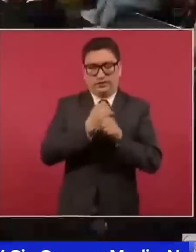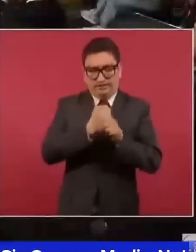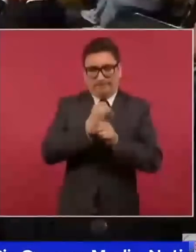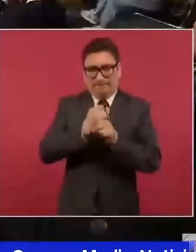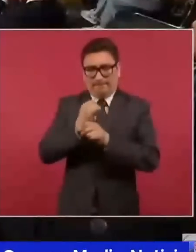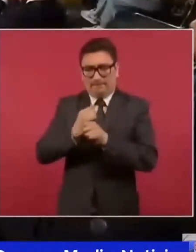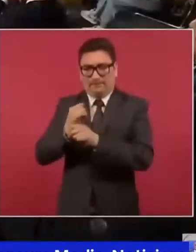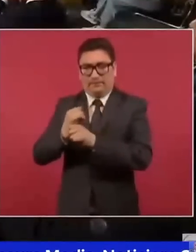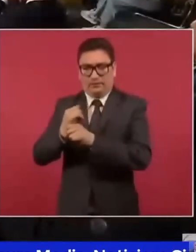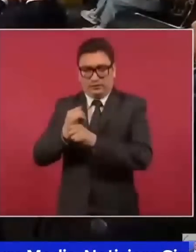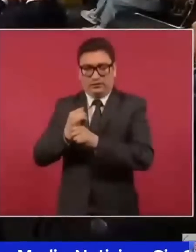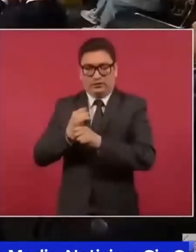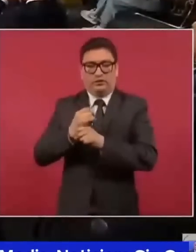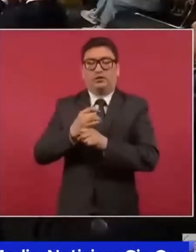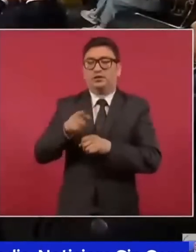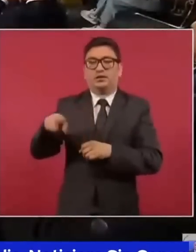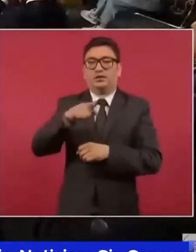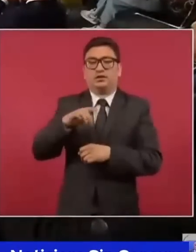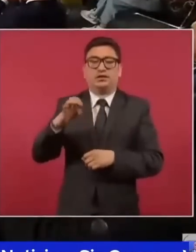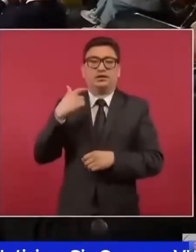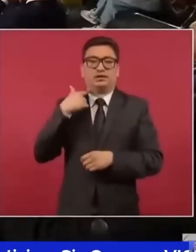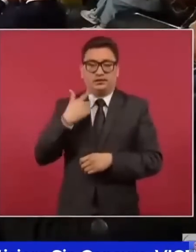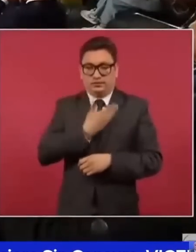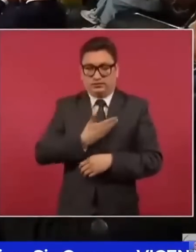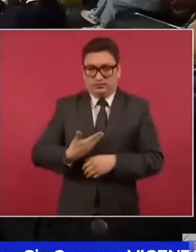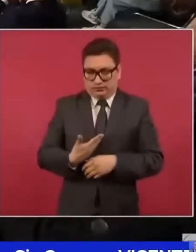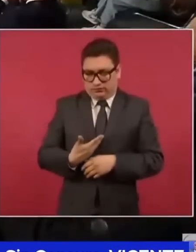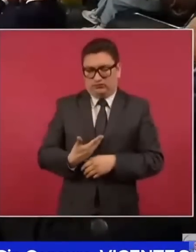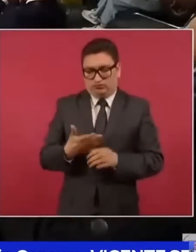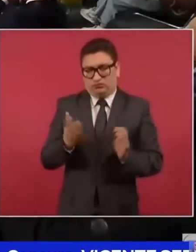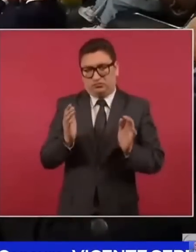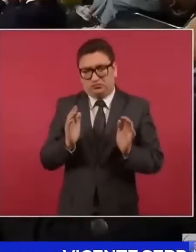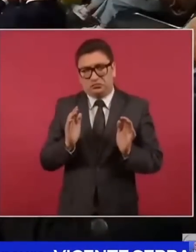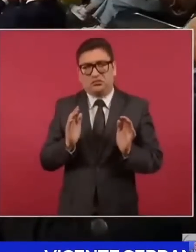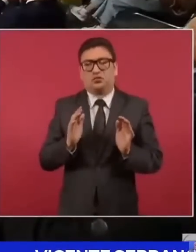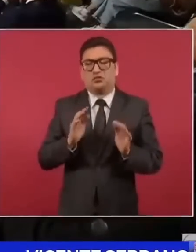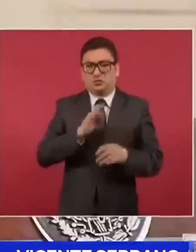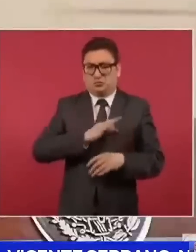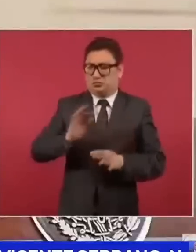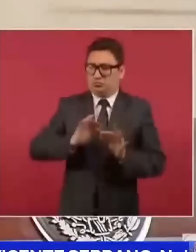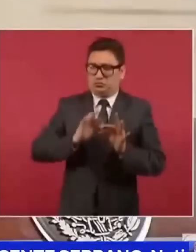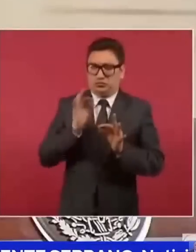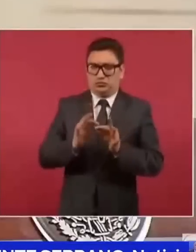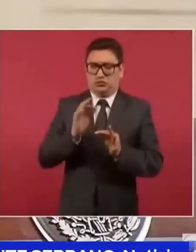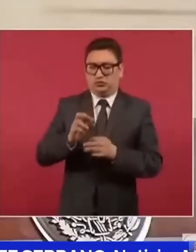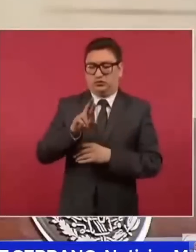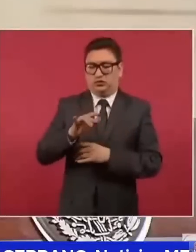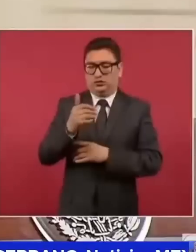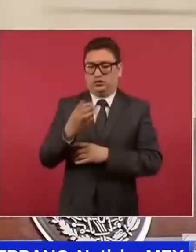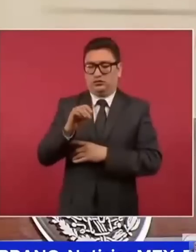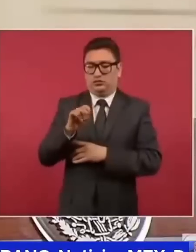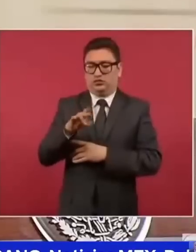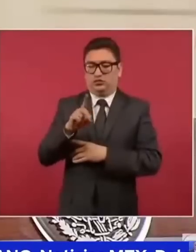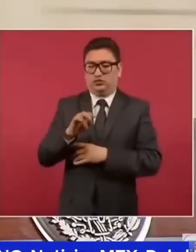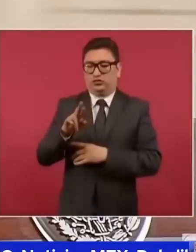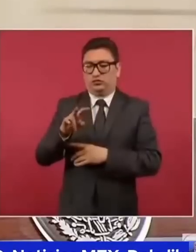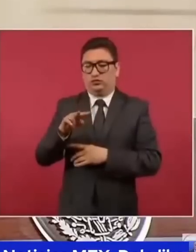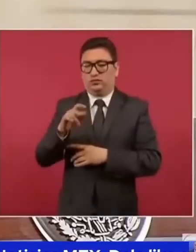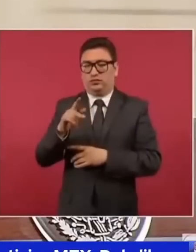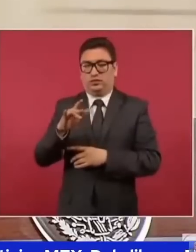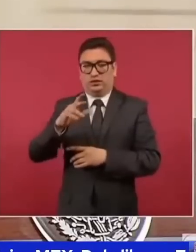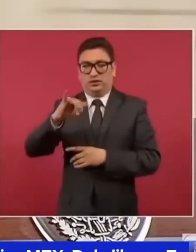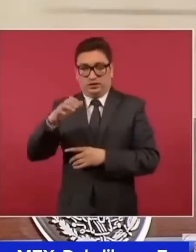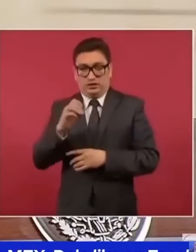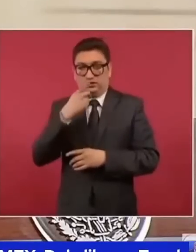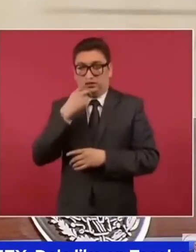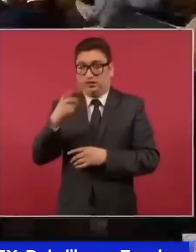de la UIF de los expresidentes, y que, bueno, le cumplamos a Raimundo Rivapalacio y que no se quede nada más